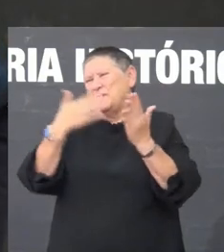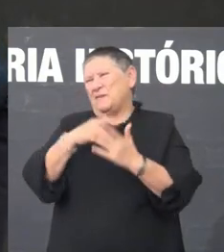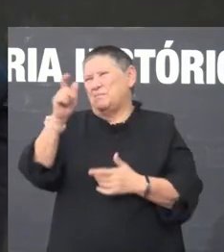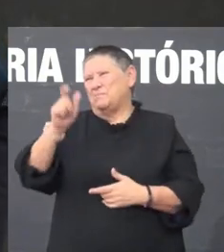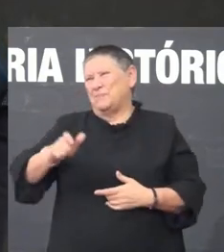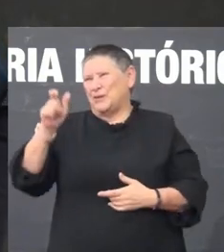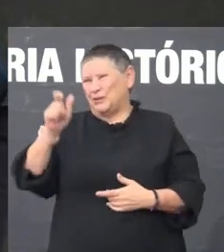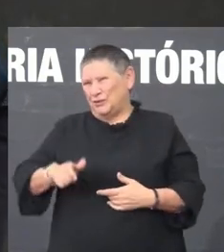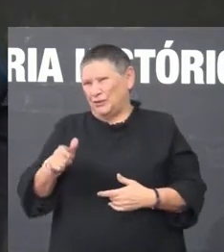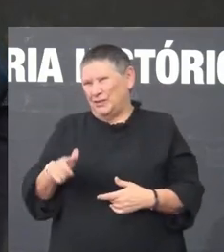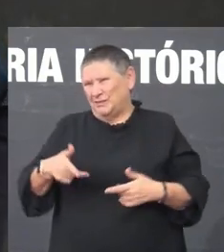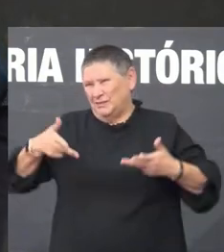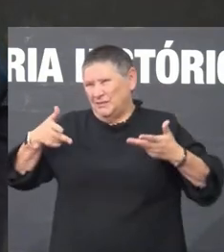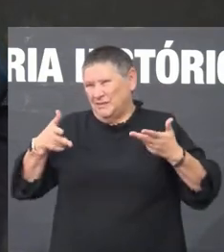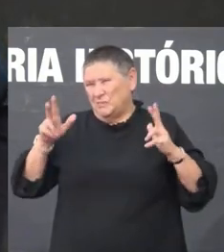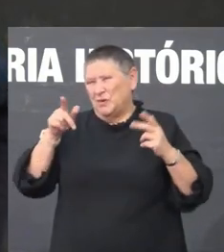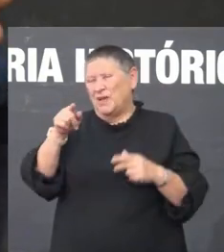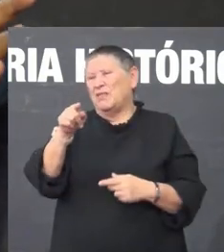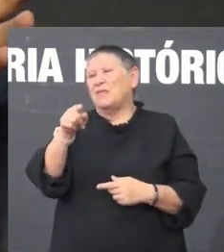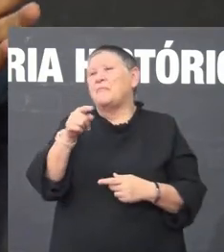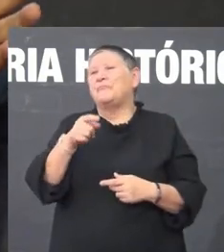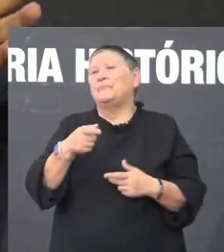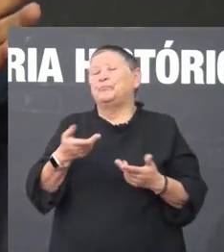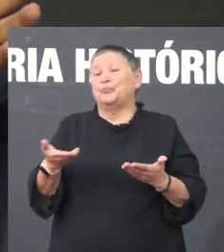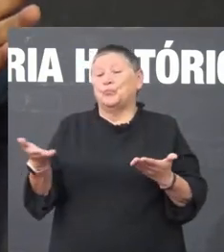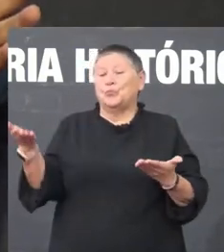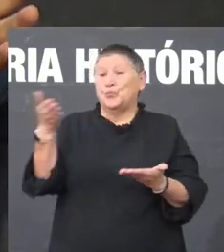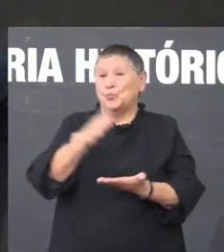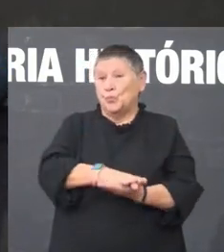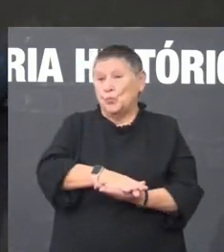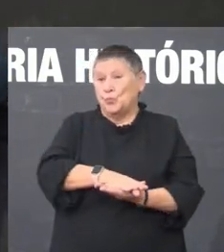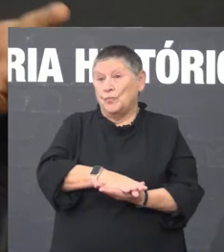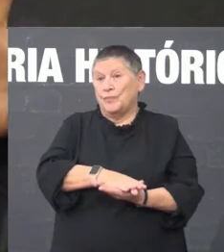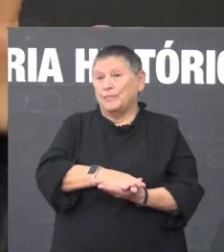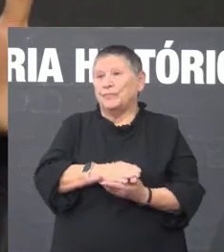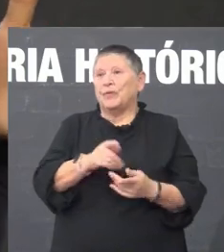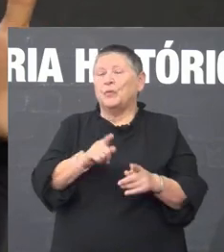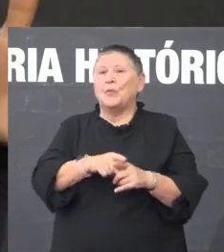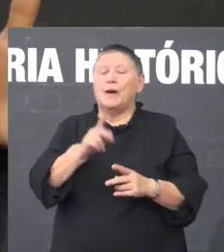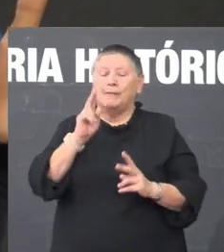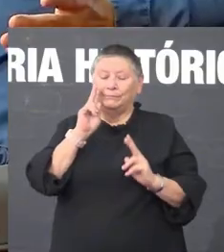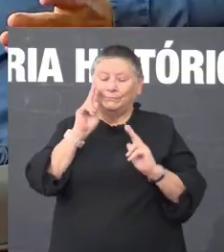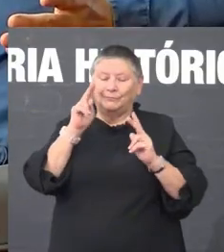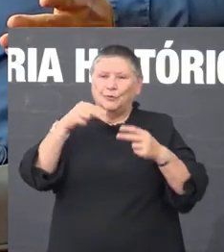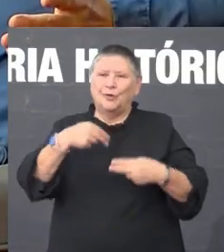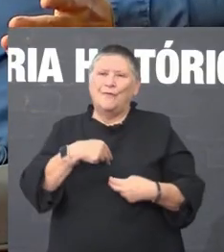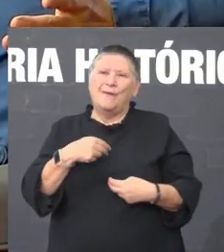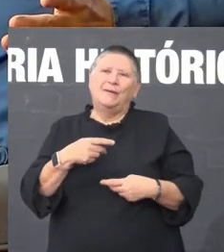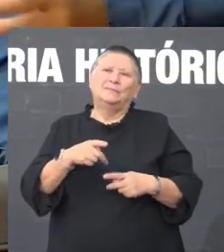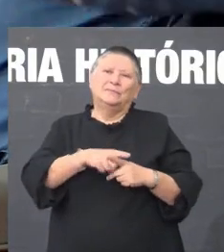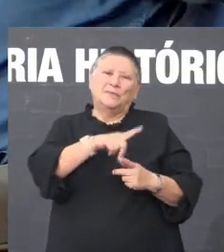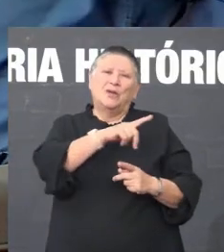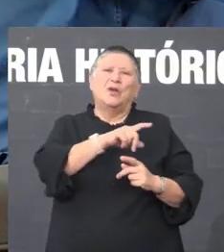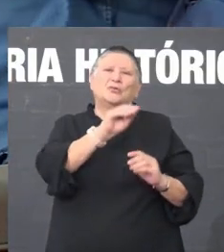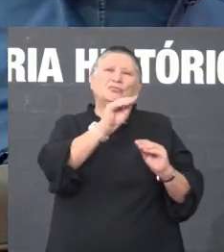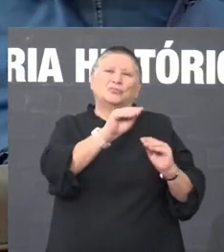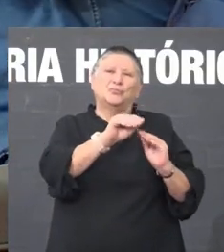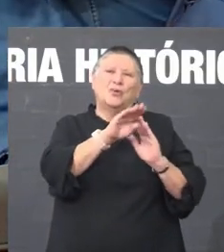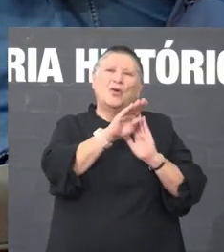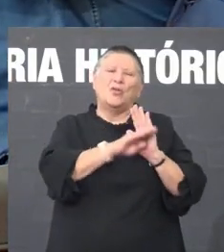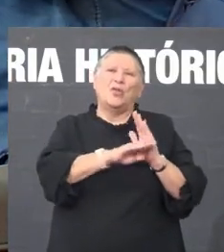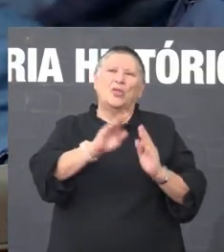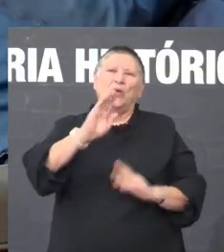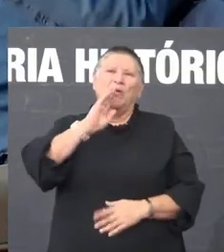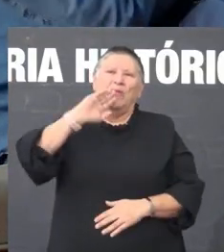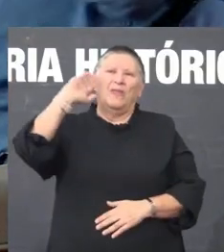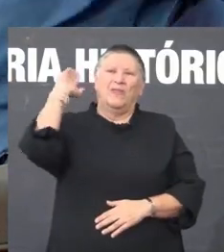demócratas se fueran de este mundo sin ver reparada su condición de víctimas. Hacerlo